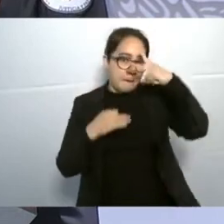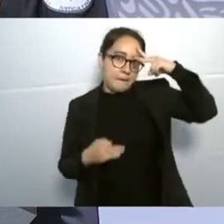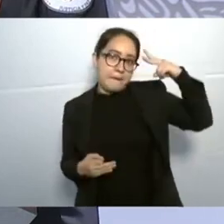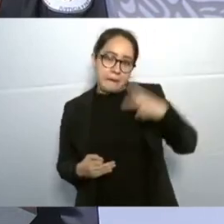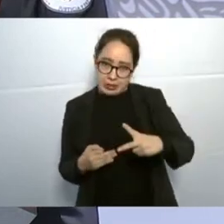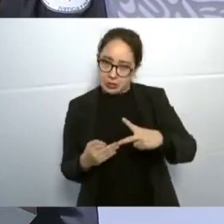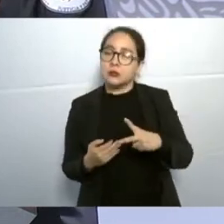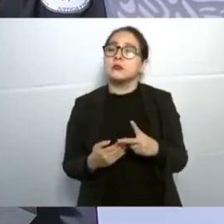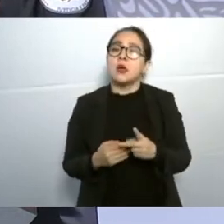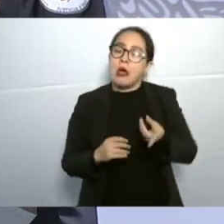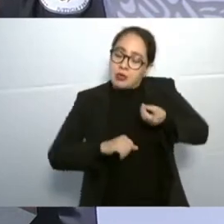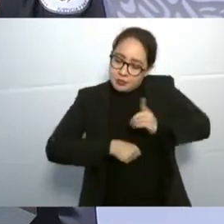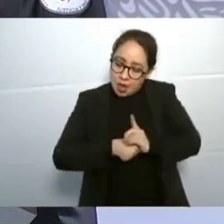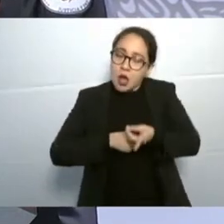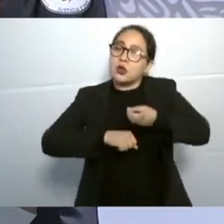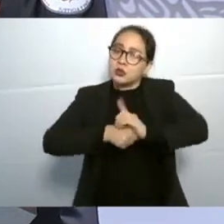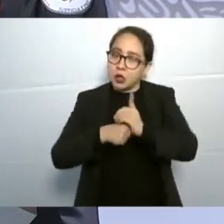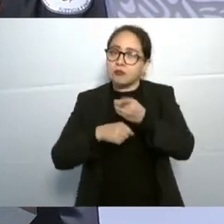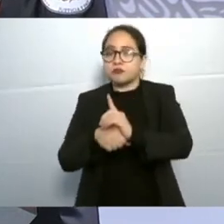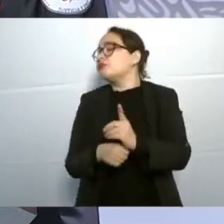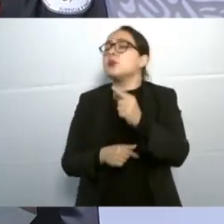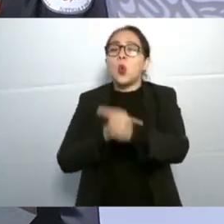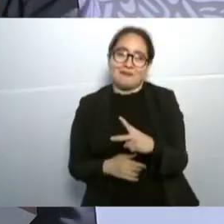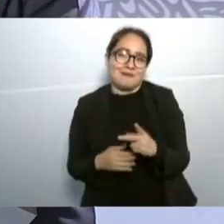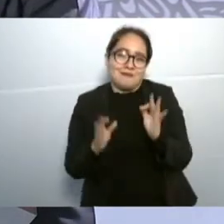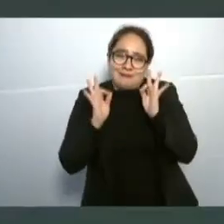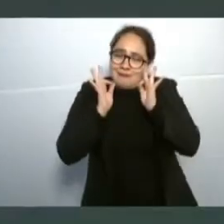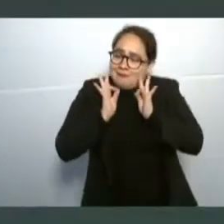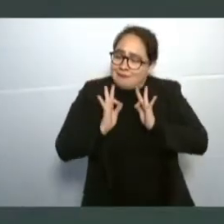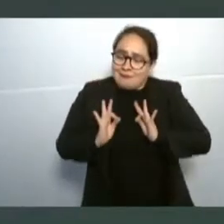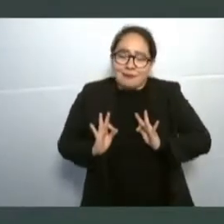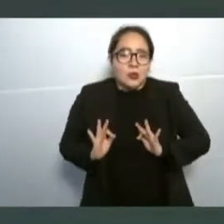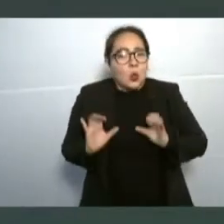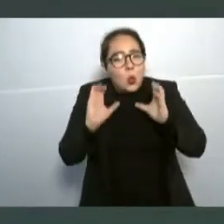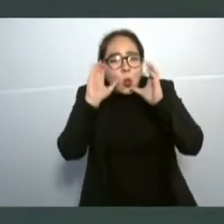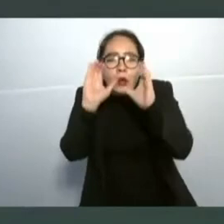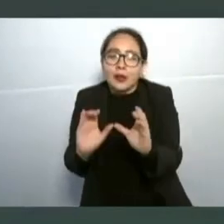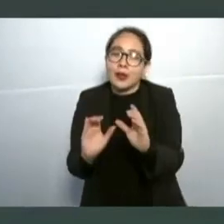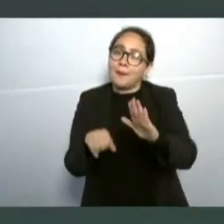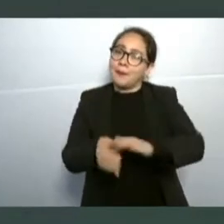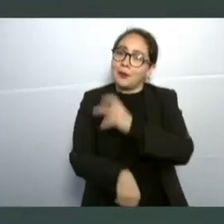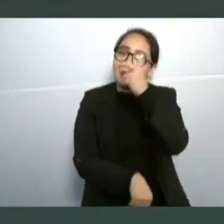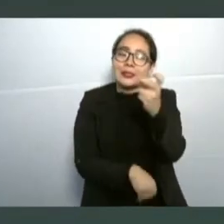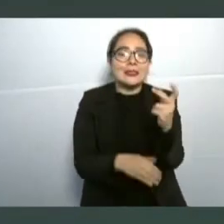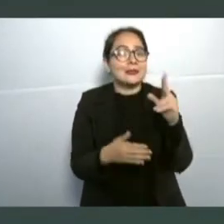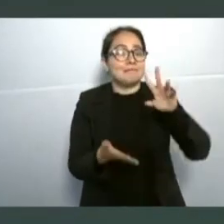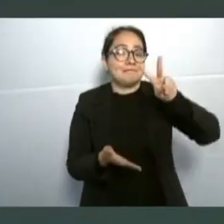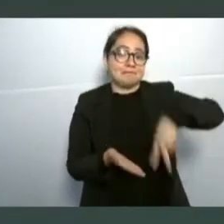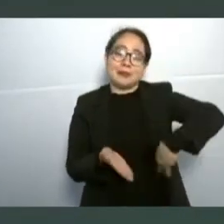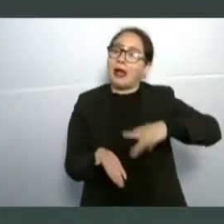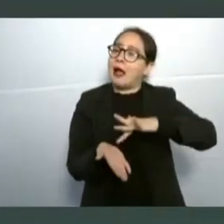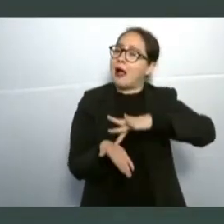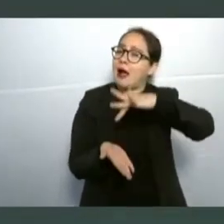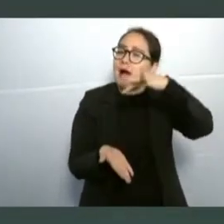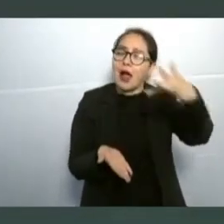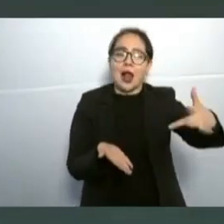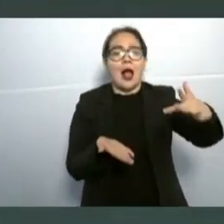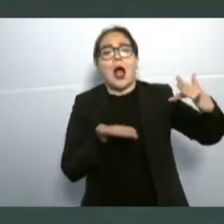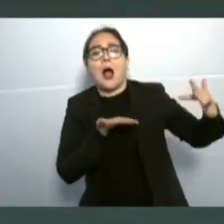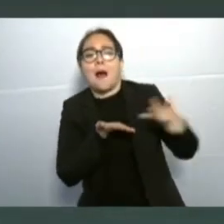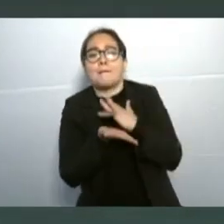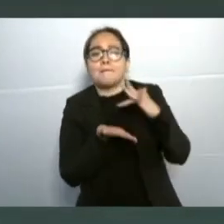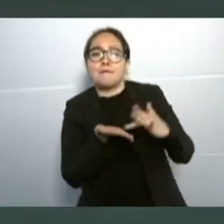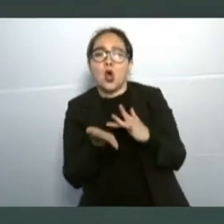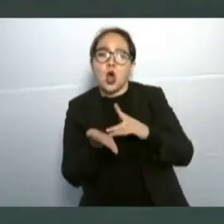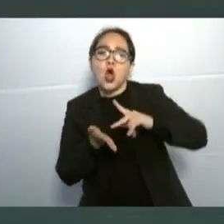y avanzamos día con día en cumplirlo. Es por ello que agradecemos el invaluable apoyo del Cuerpo